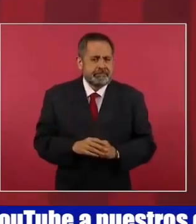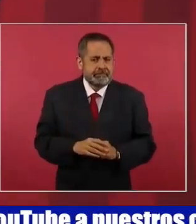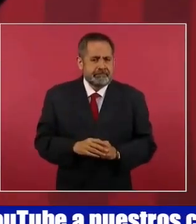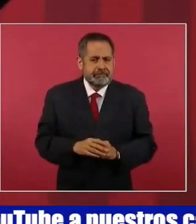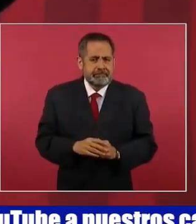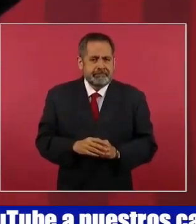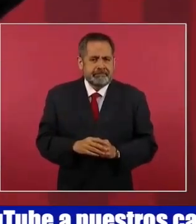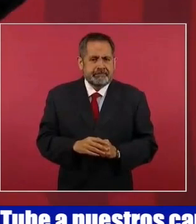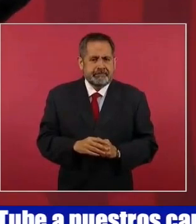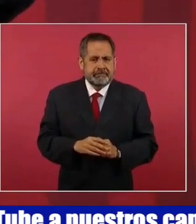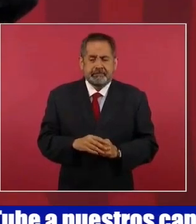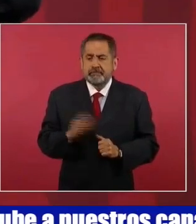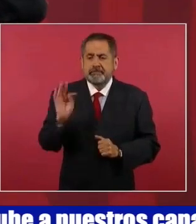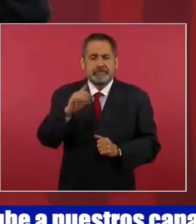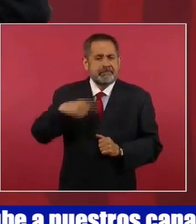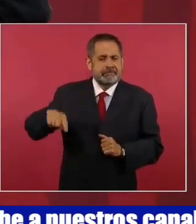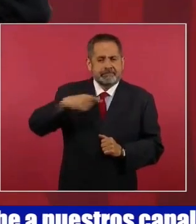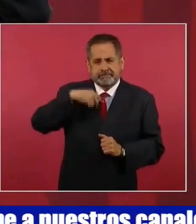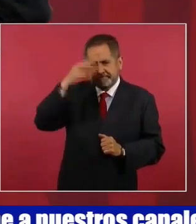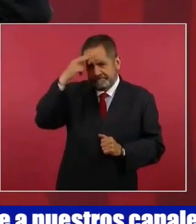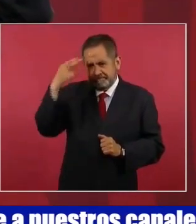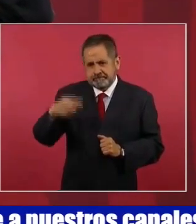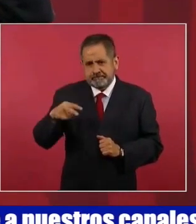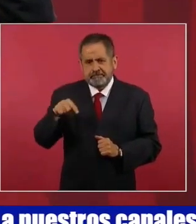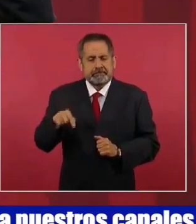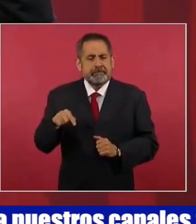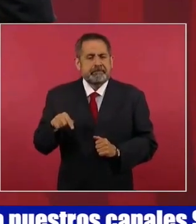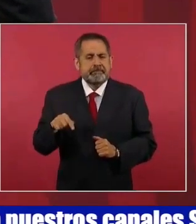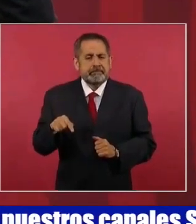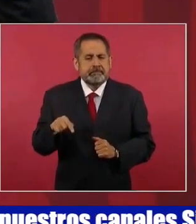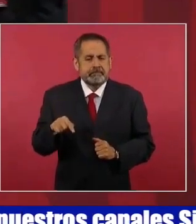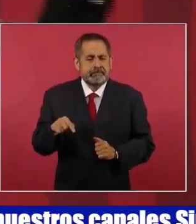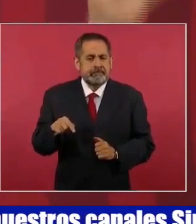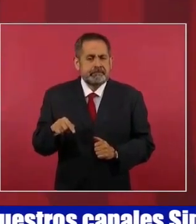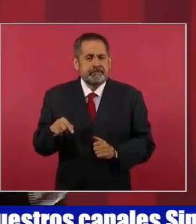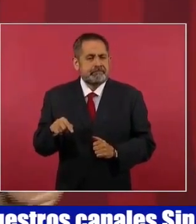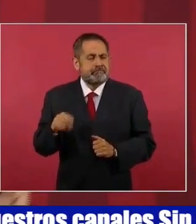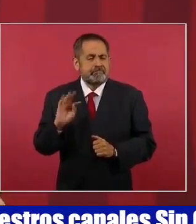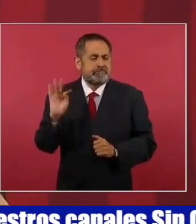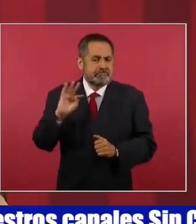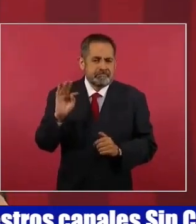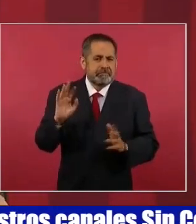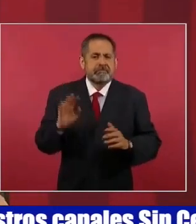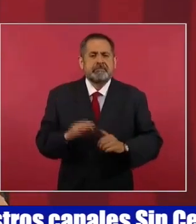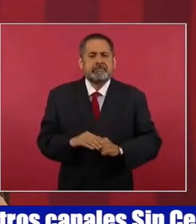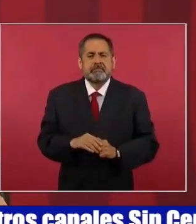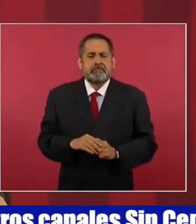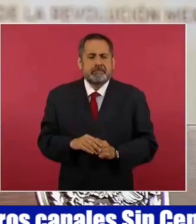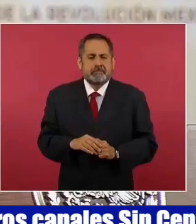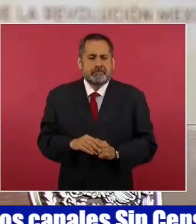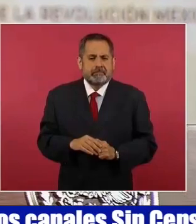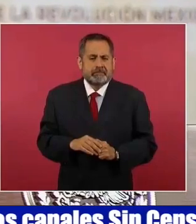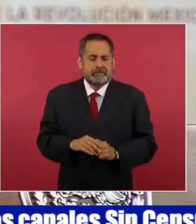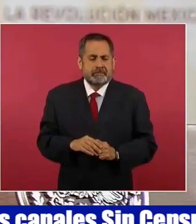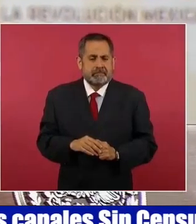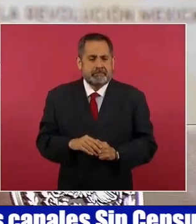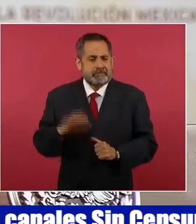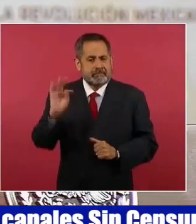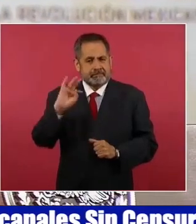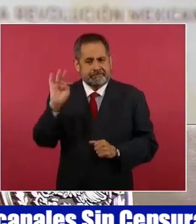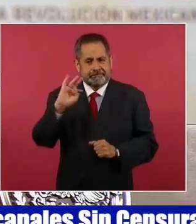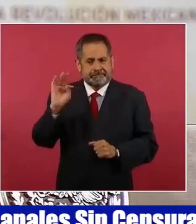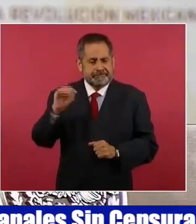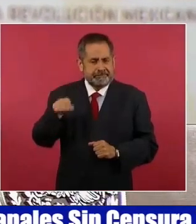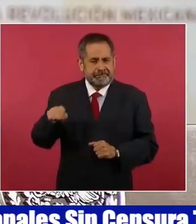el Universal: son ya demasiadas señales de la alianza electoral y financiera de grupos del crimen con el presidente López Obrador. Y